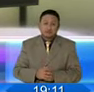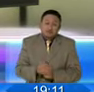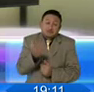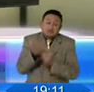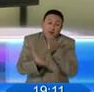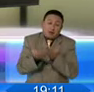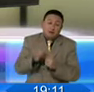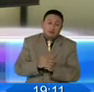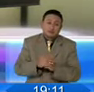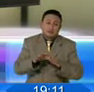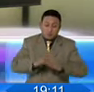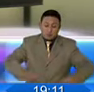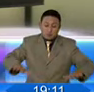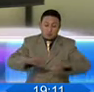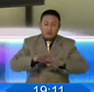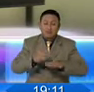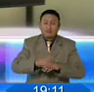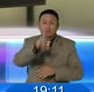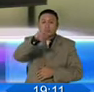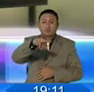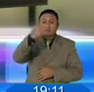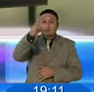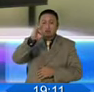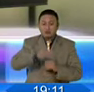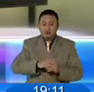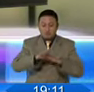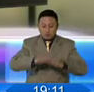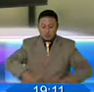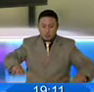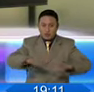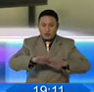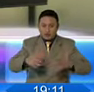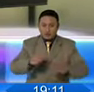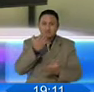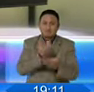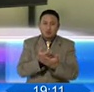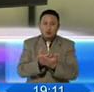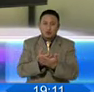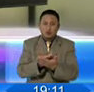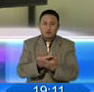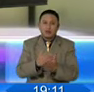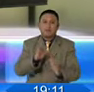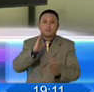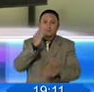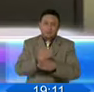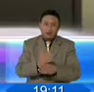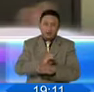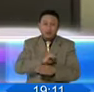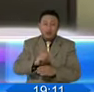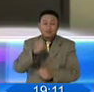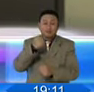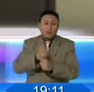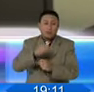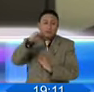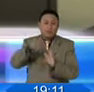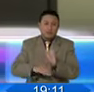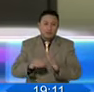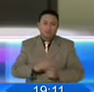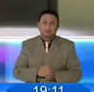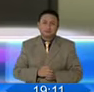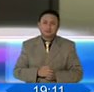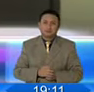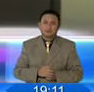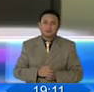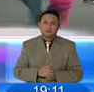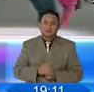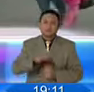que el escenario de 2017 sea un escenario de recesión y de alto subempleo y desempleo. Dice que los datos emitidos por